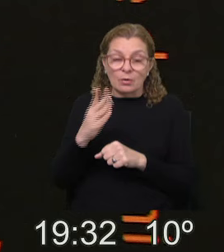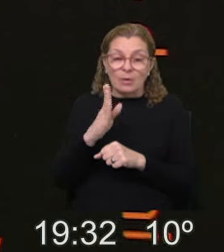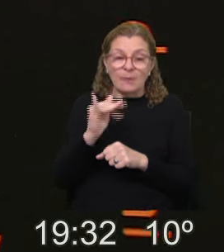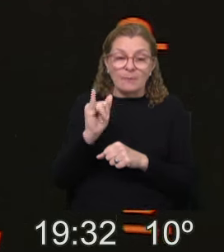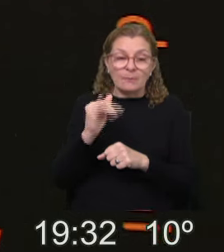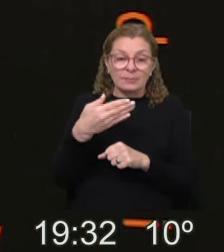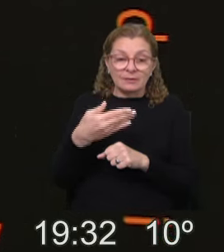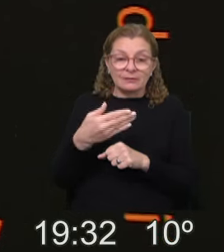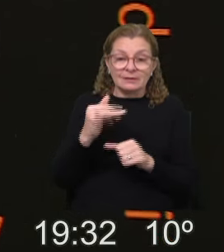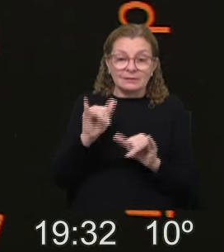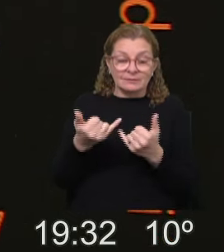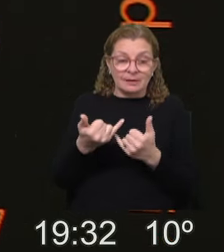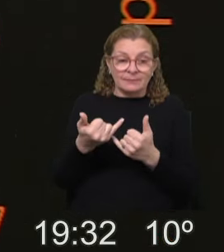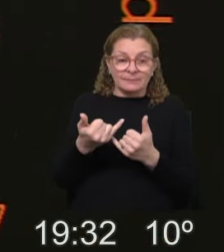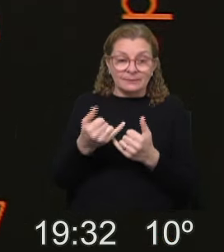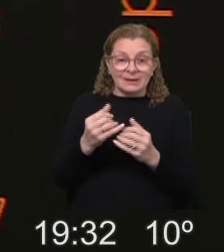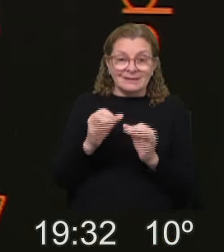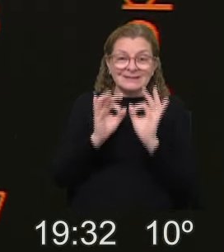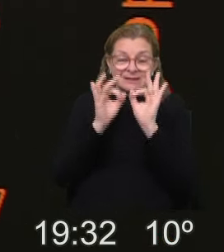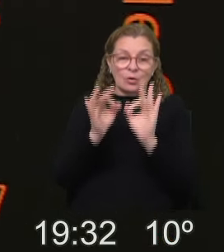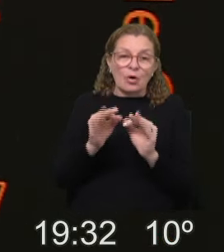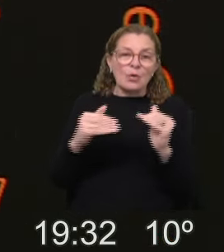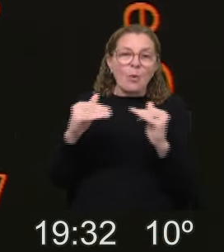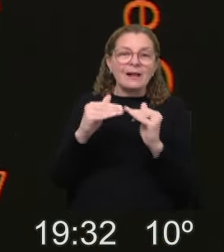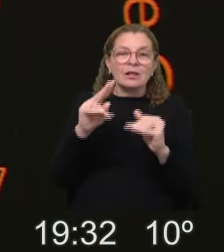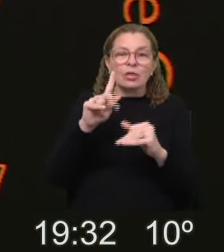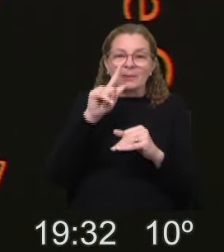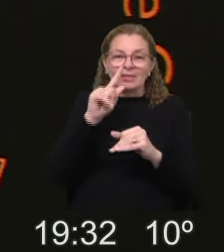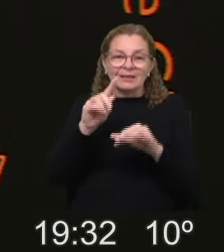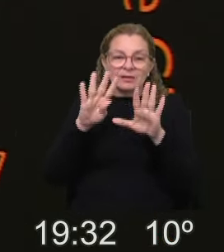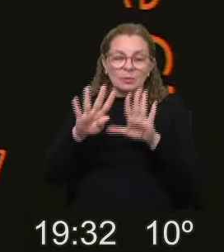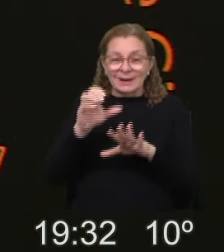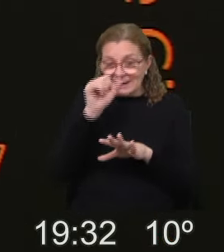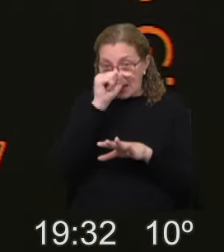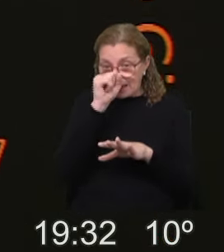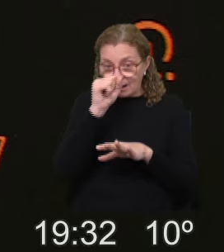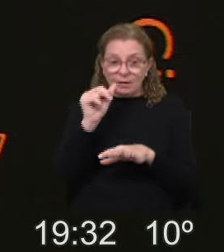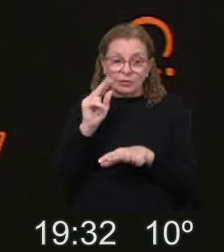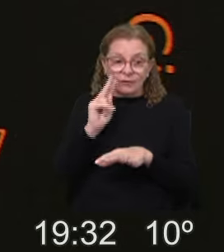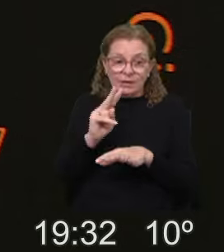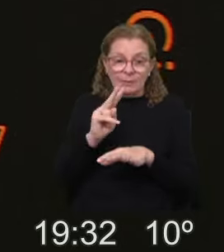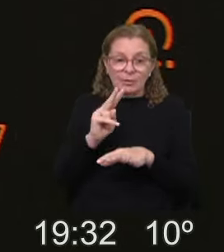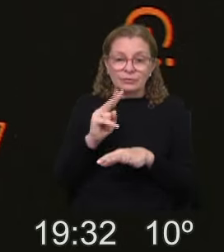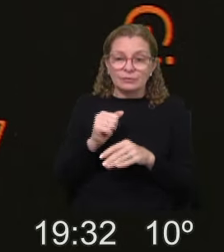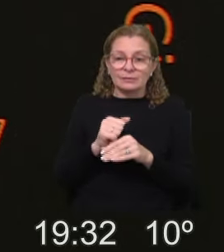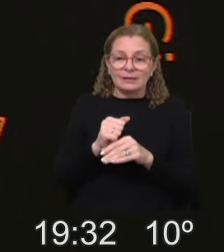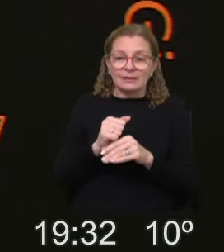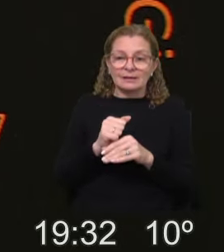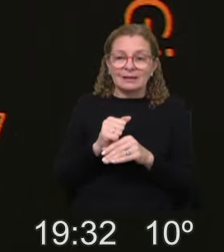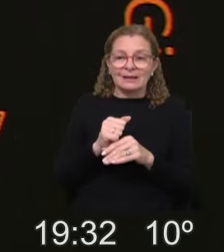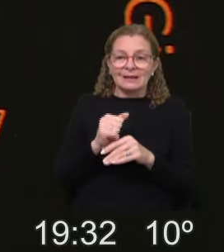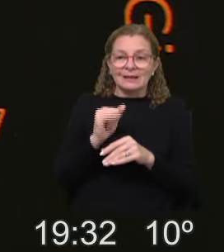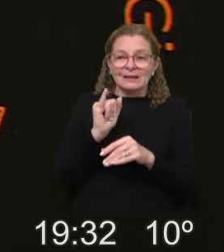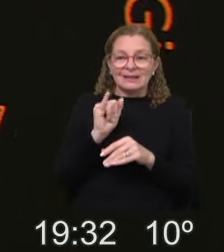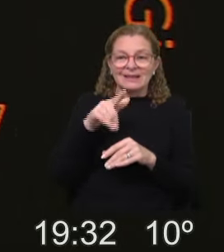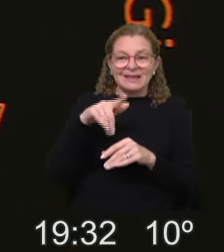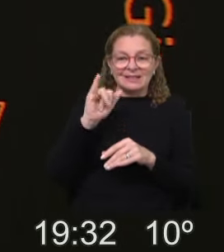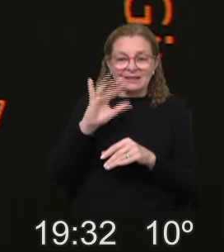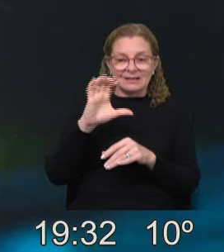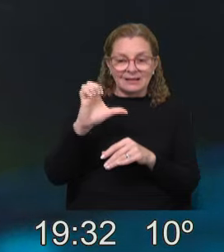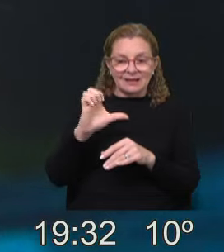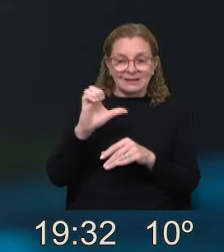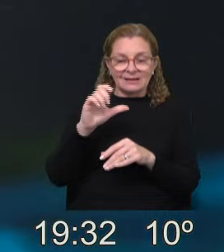en el mismo lugar que estaba en el 2019 Sí en naranja lo que tenemos es el índice de Shin porque justamente lo que queremos comprobar es Qué